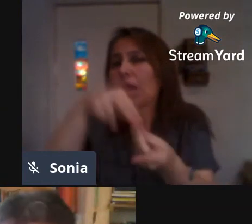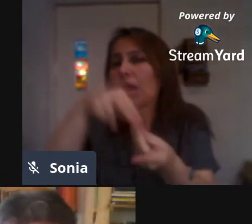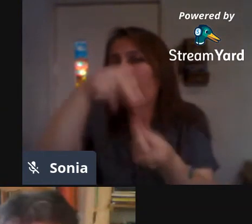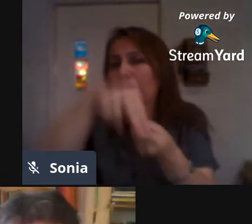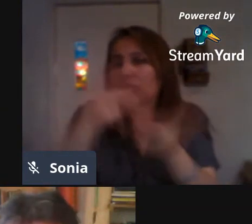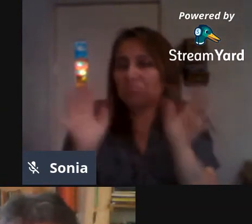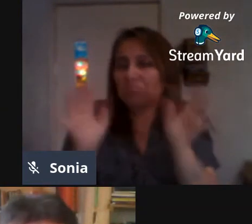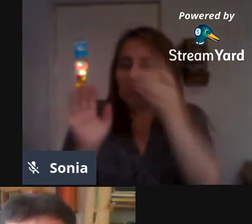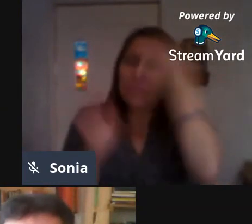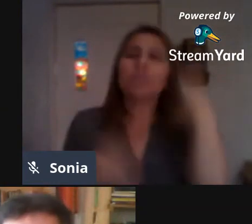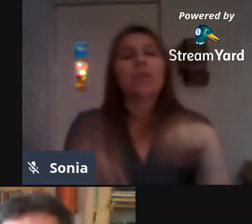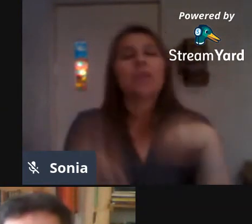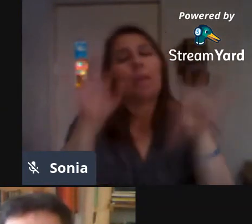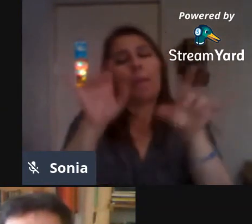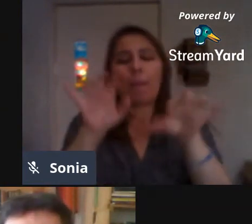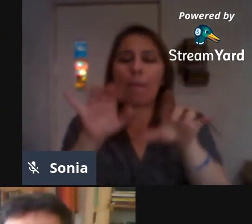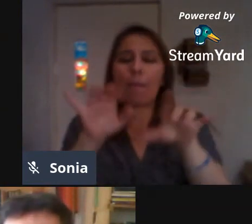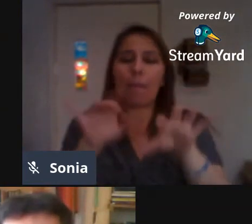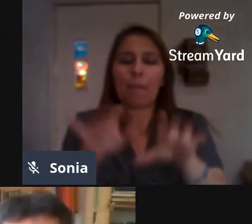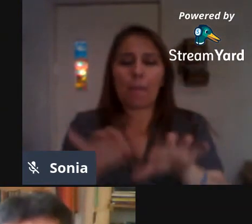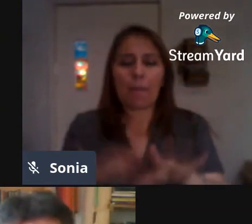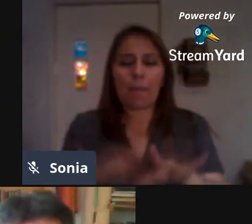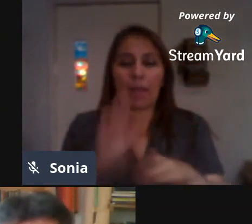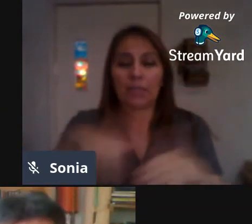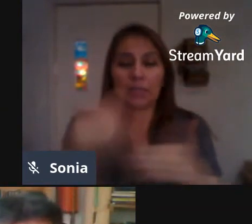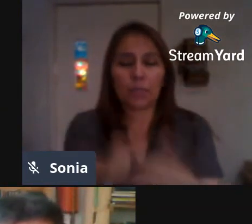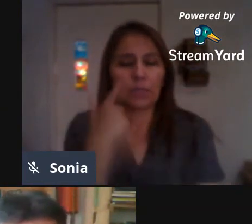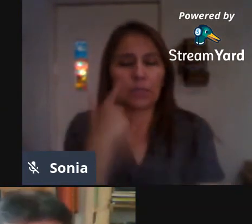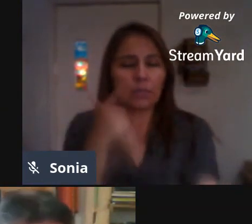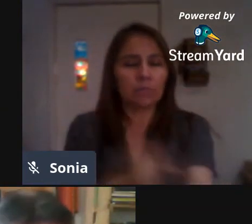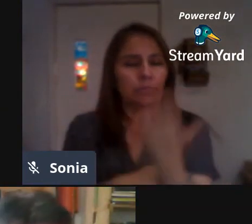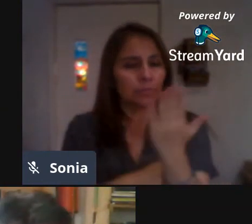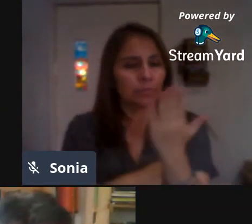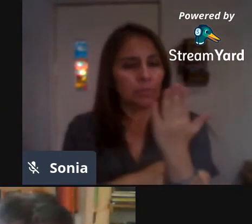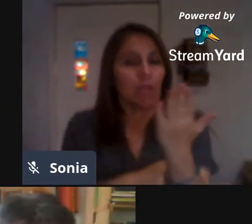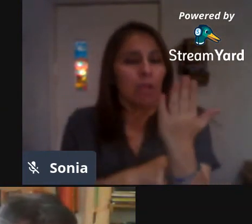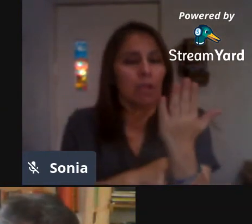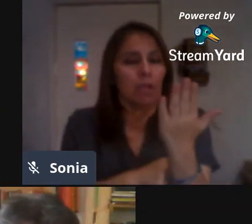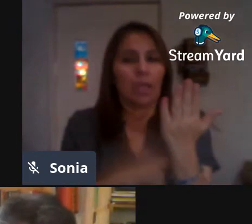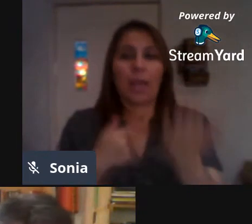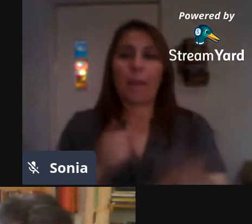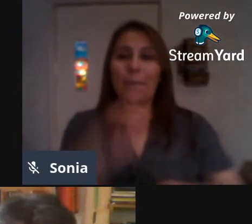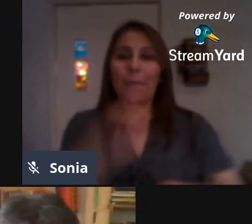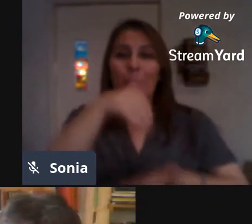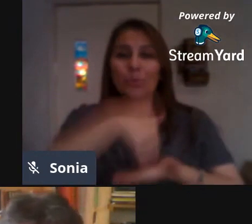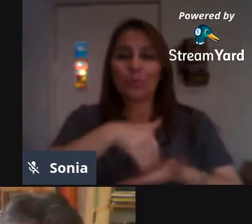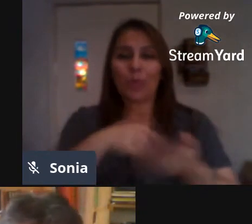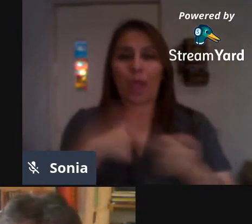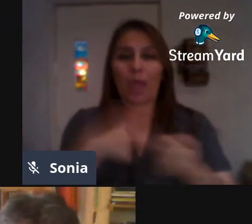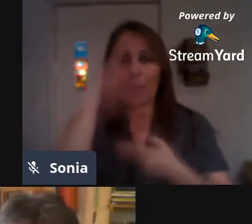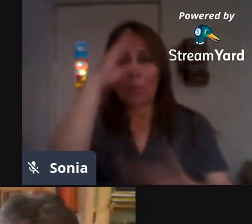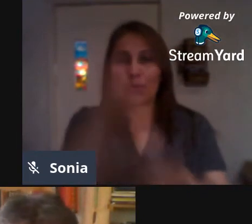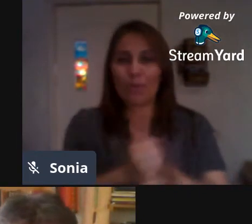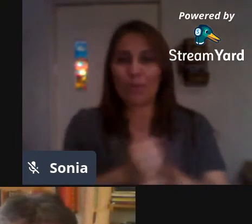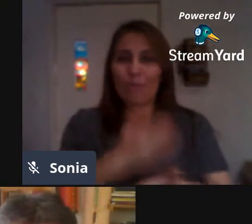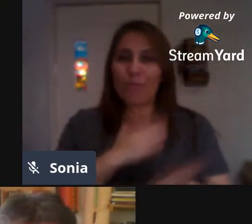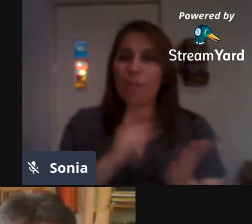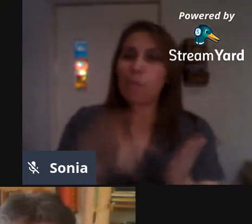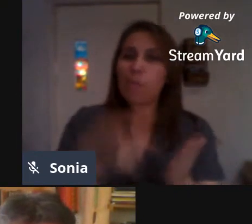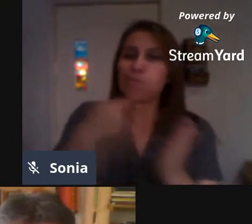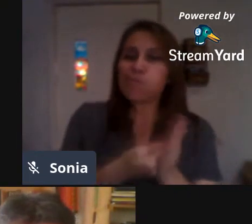ese camino escaso tipo de reconstruir una trayectoria del derby